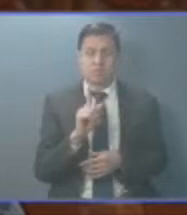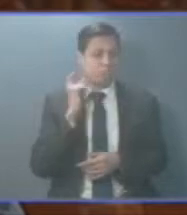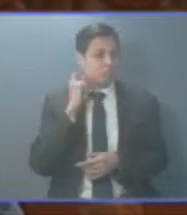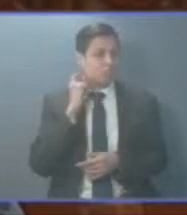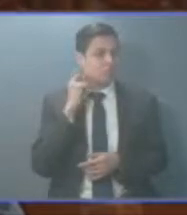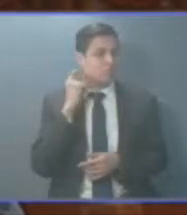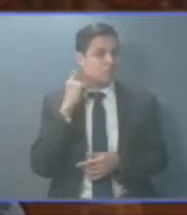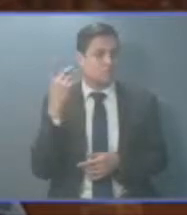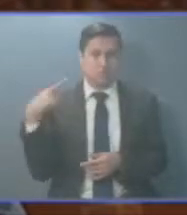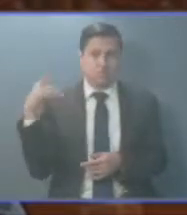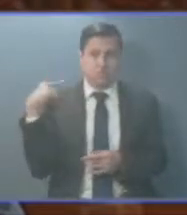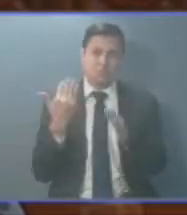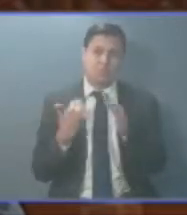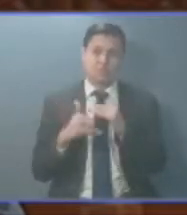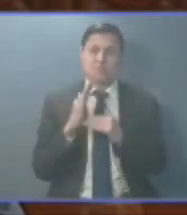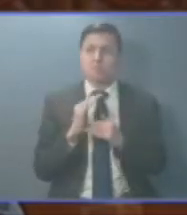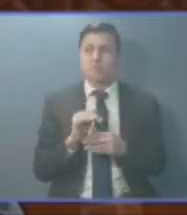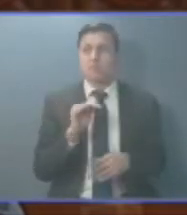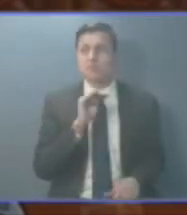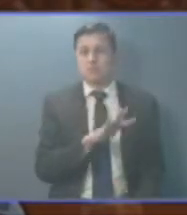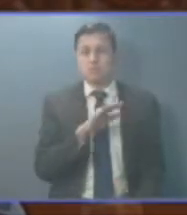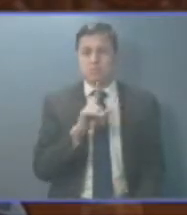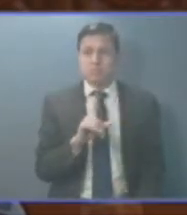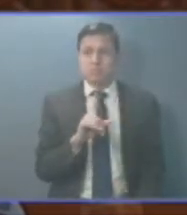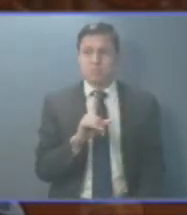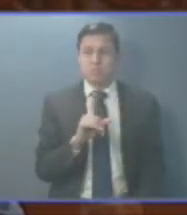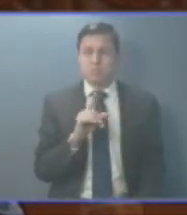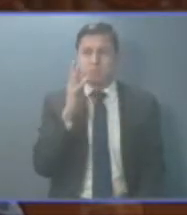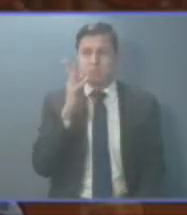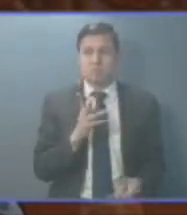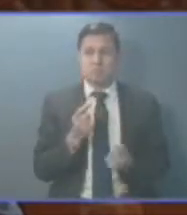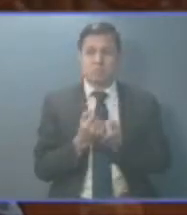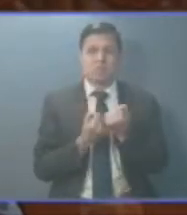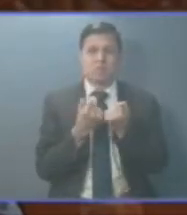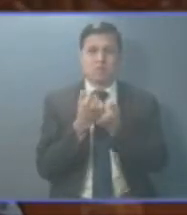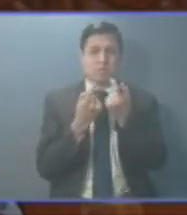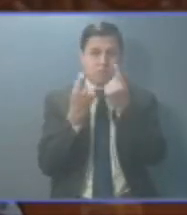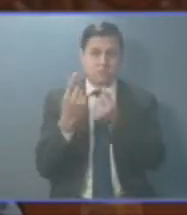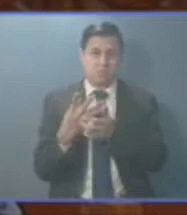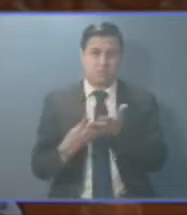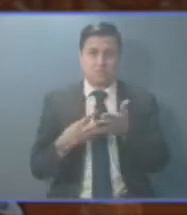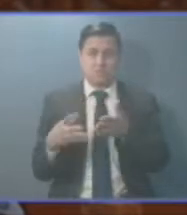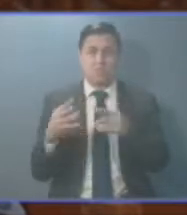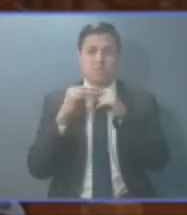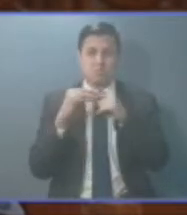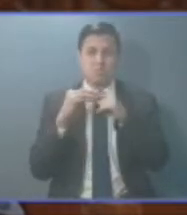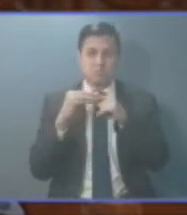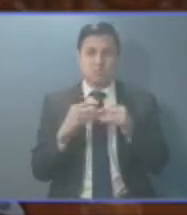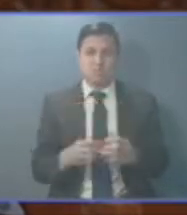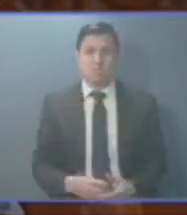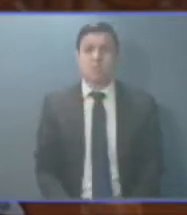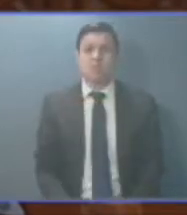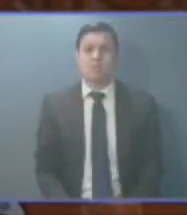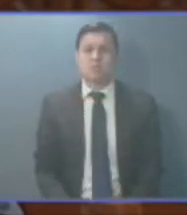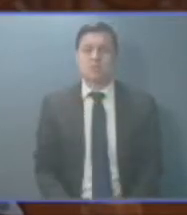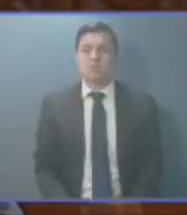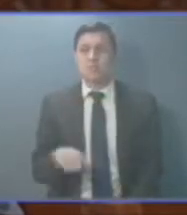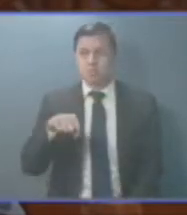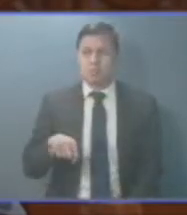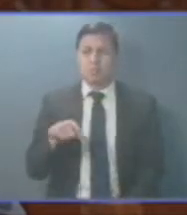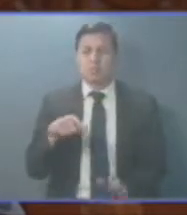Dirección Superior, Rubro 51, Remuneraciones del Presupuesto Especial del Instituto para el